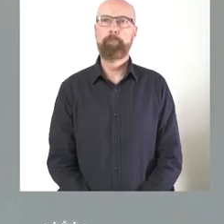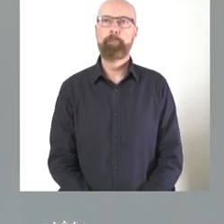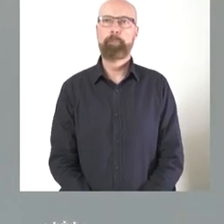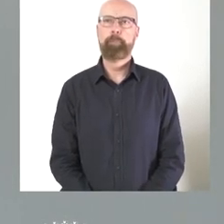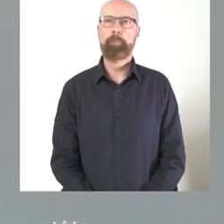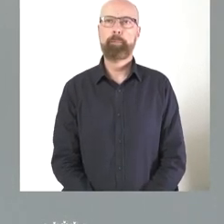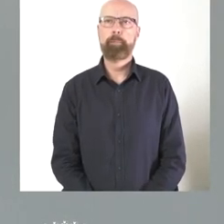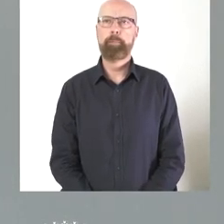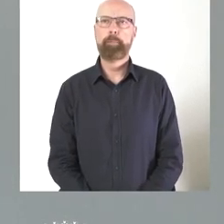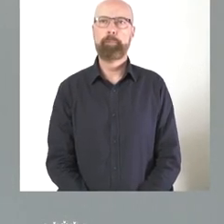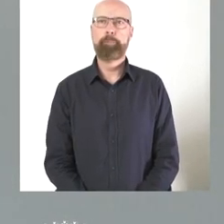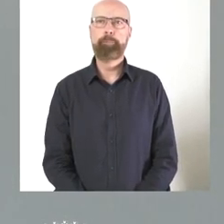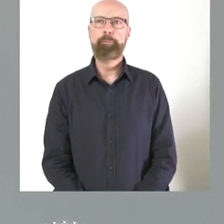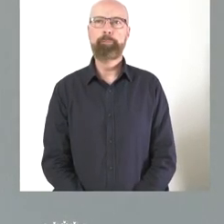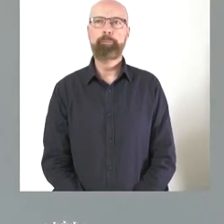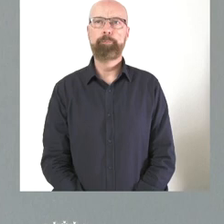pues